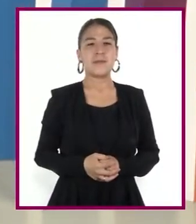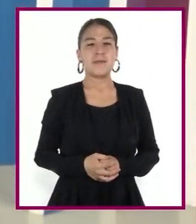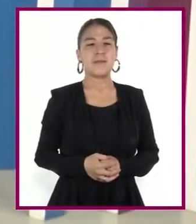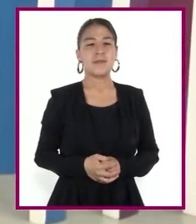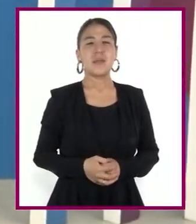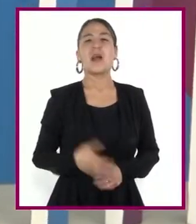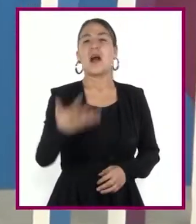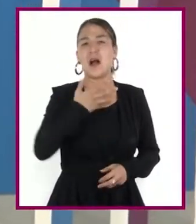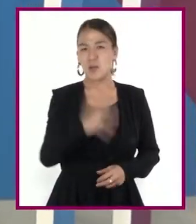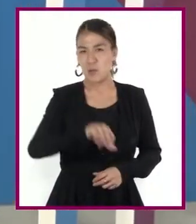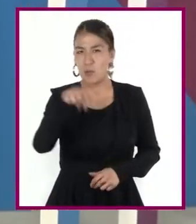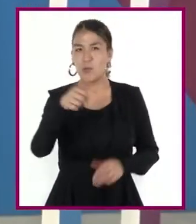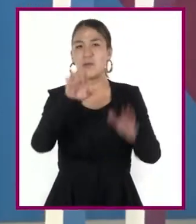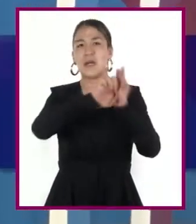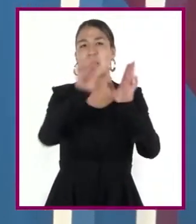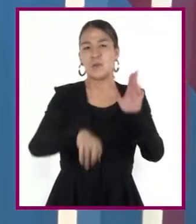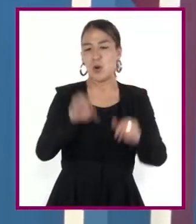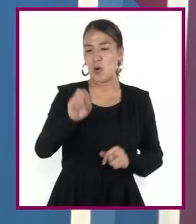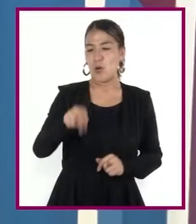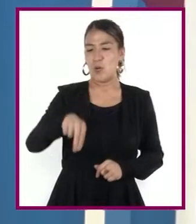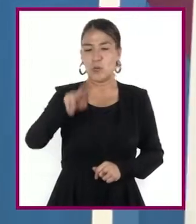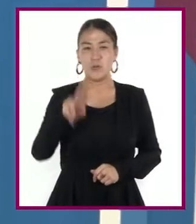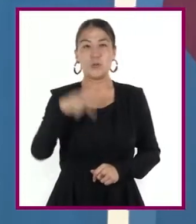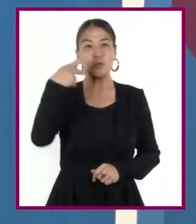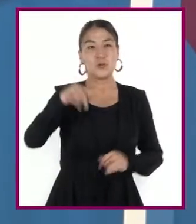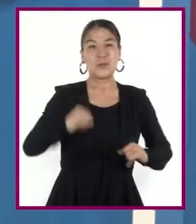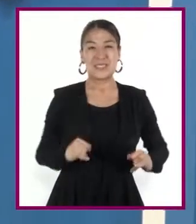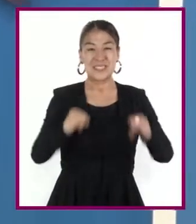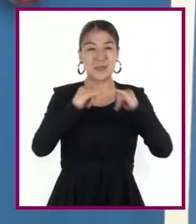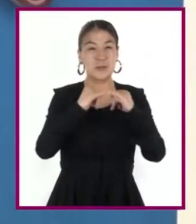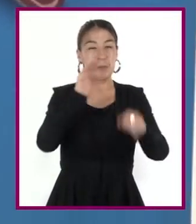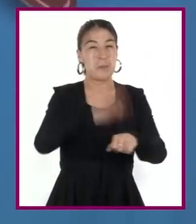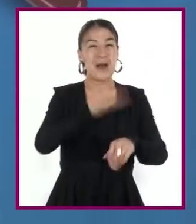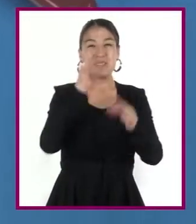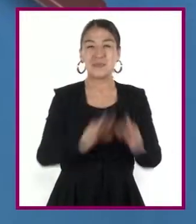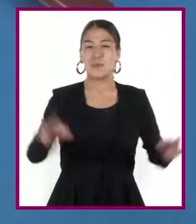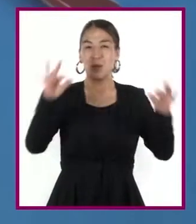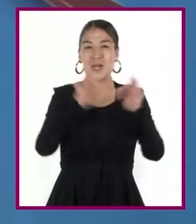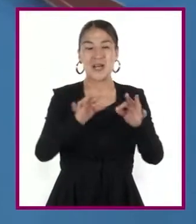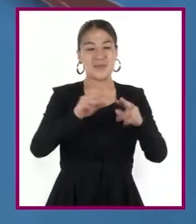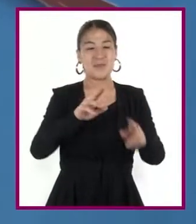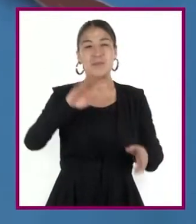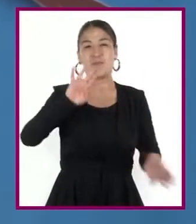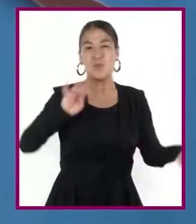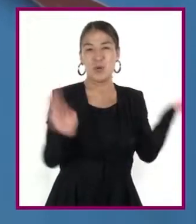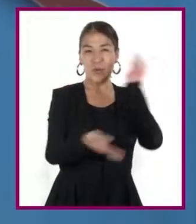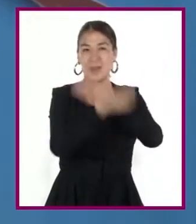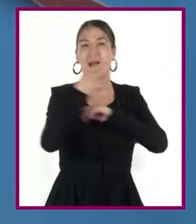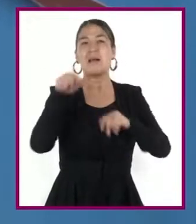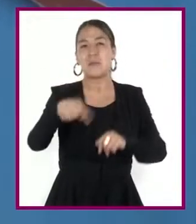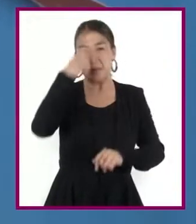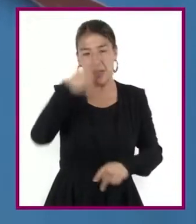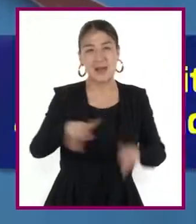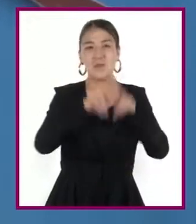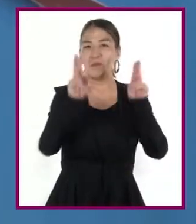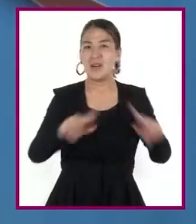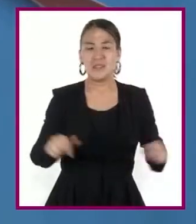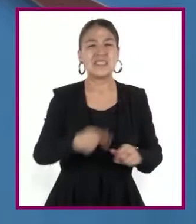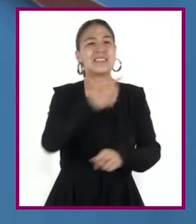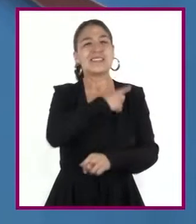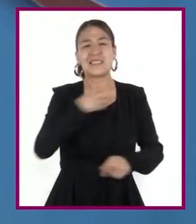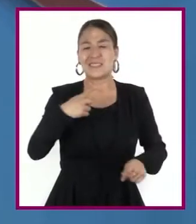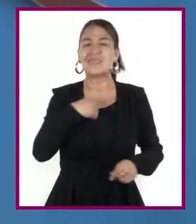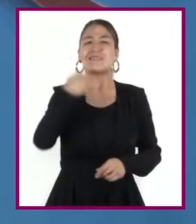Existen otros ejemplos donde la ONU, como institución más importante a nivel mundial para mantener la paz, se empeña en preservar